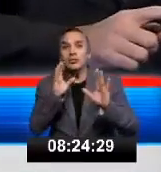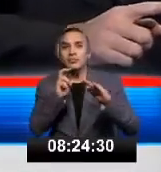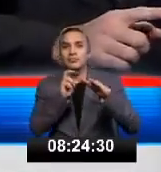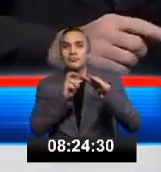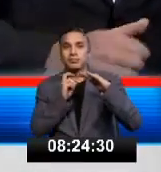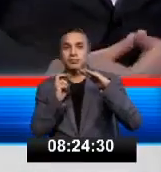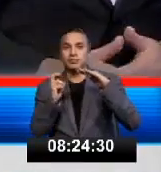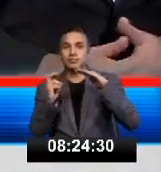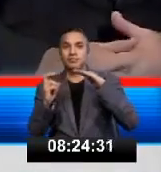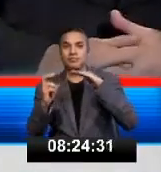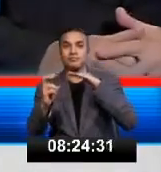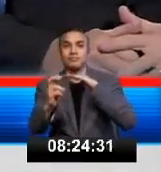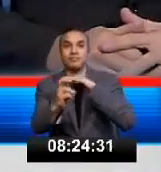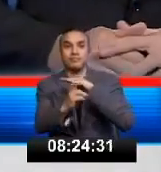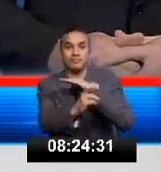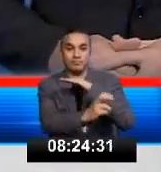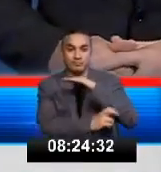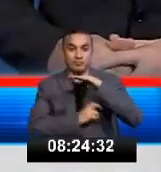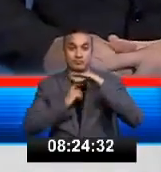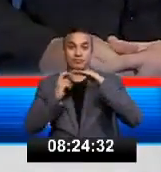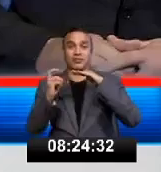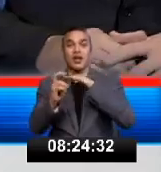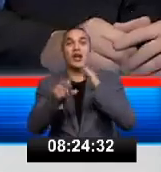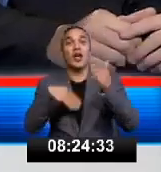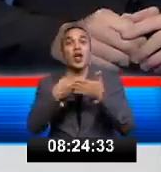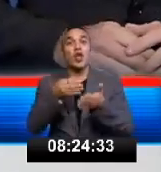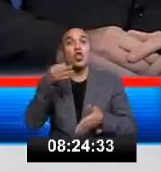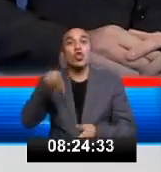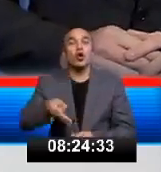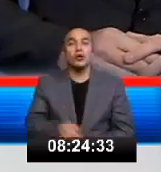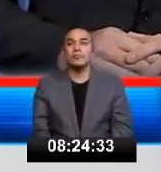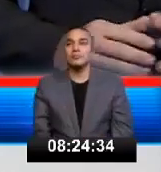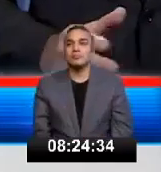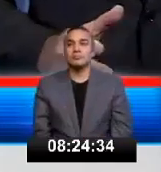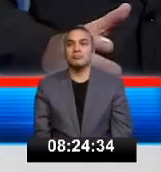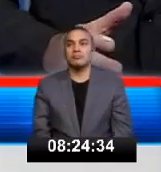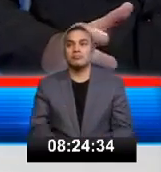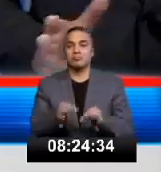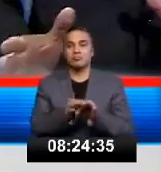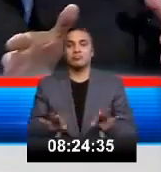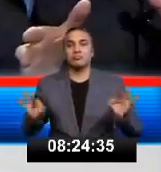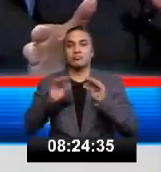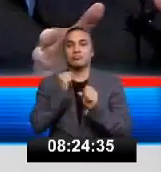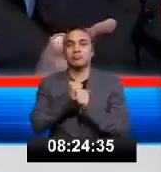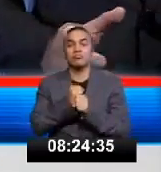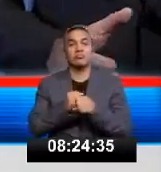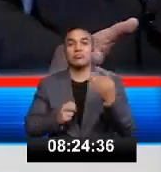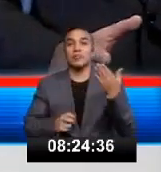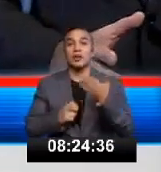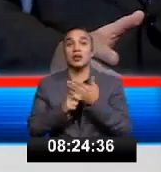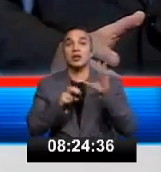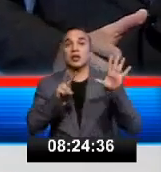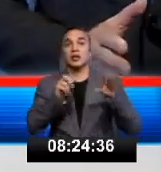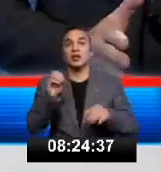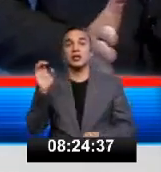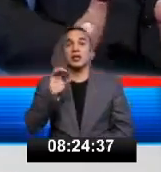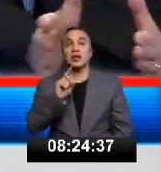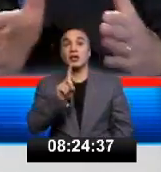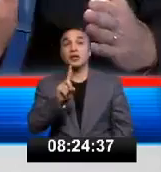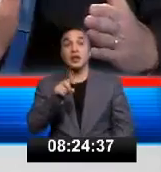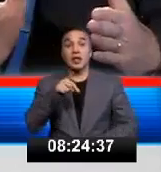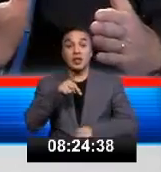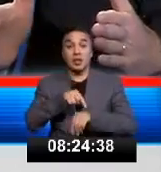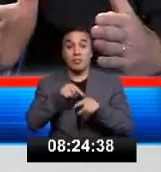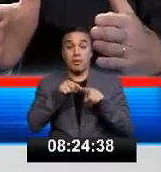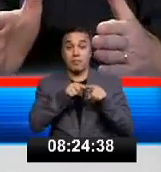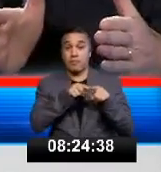a Durán. Los alcaldes de ambas ciudades inspeccionaron el funcionamiento de esta importante obra. El pasaje costará 70 centavos y el tiempo